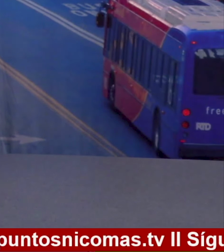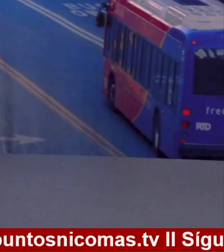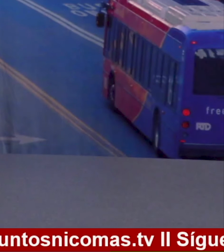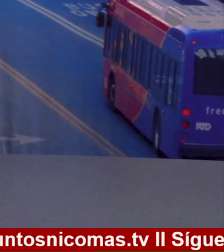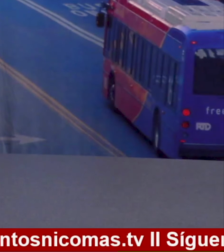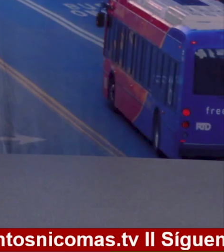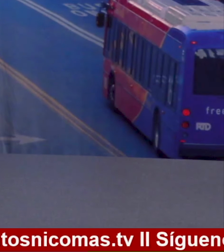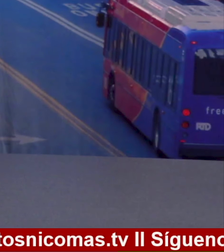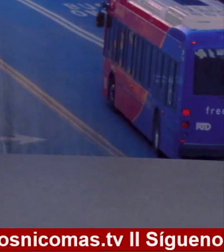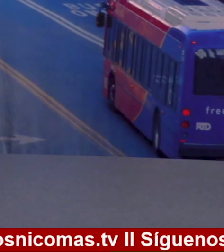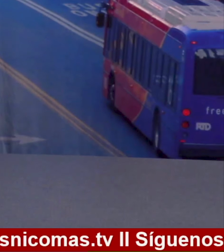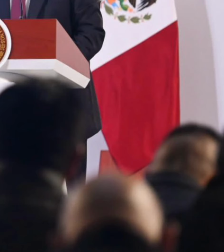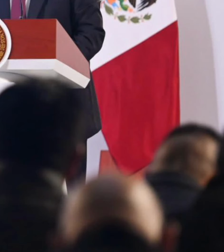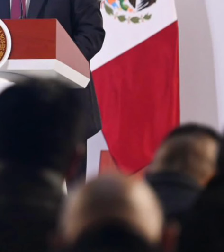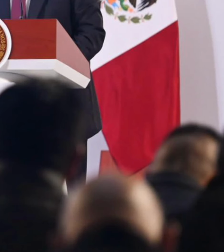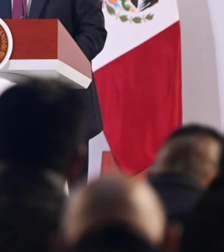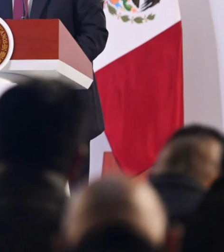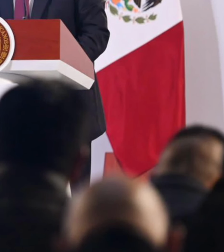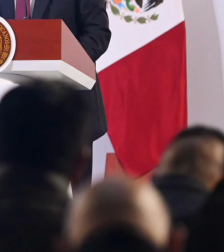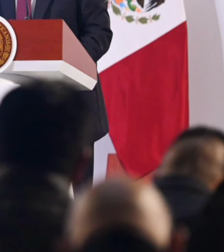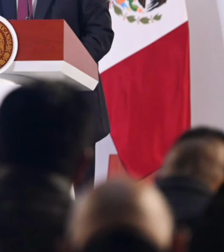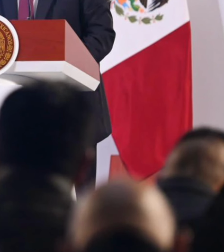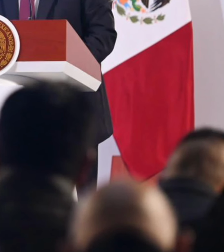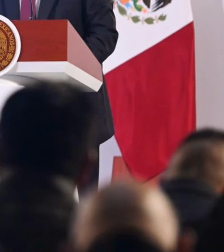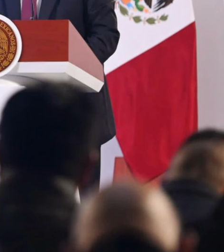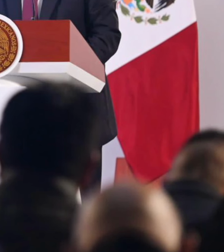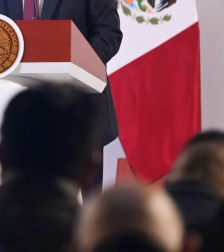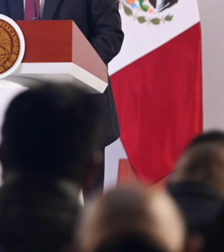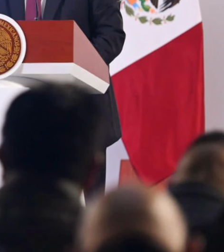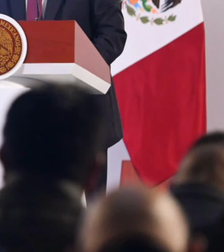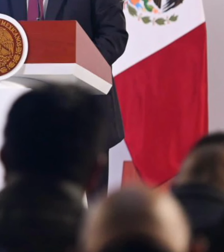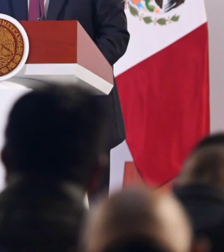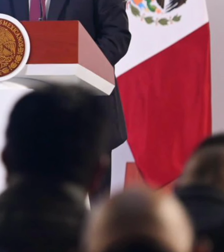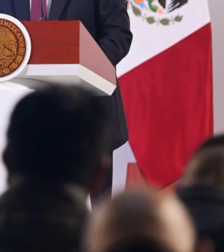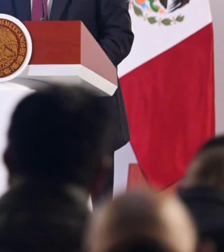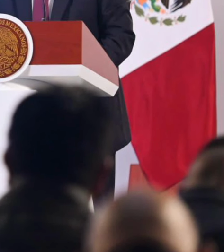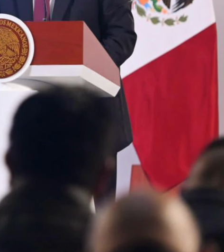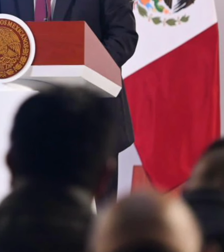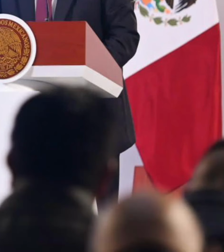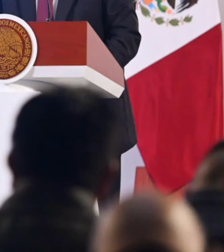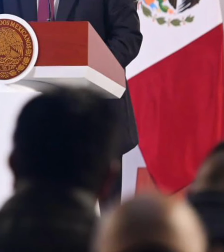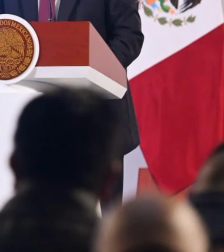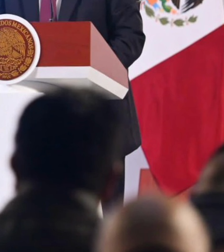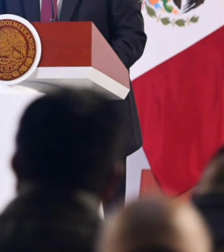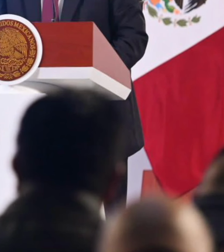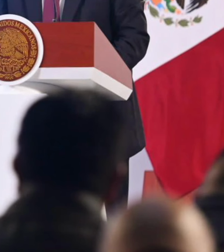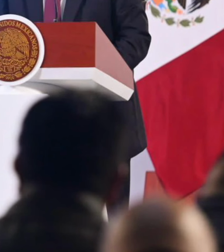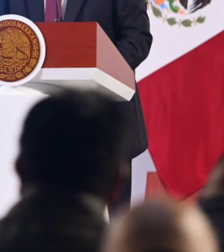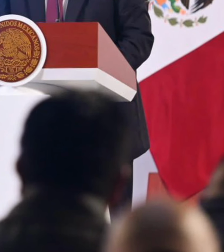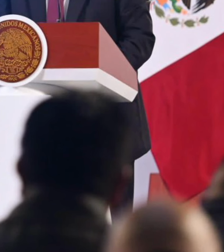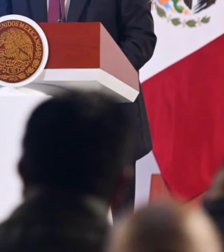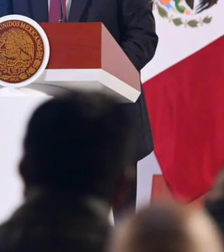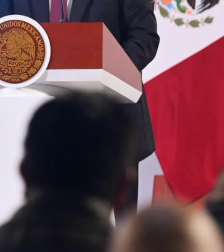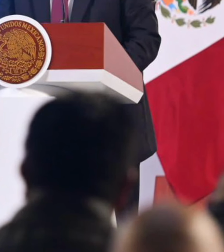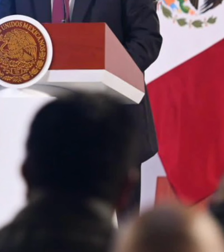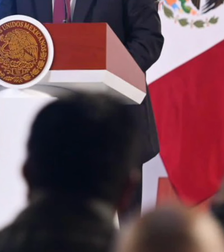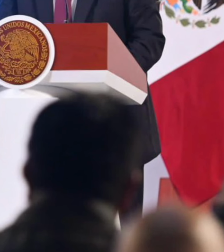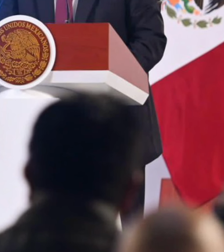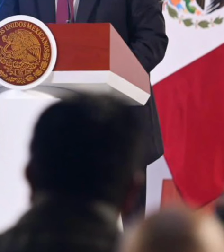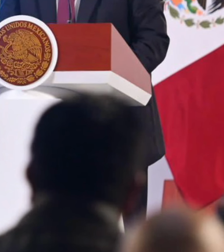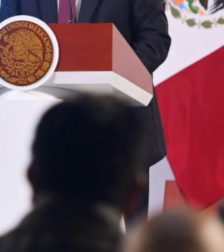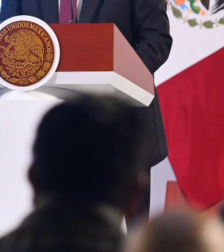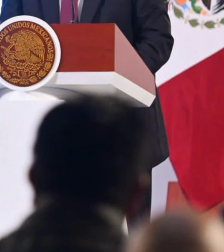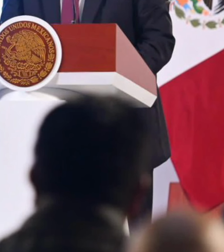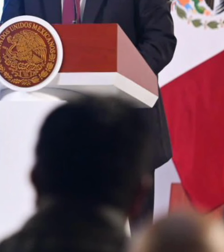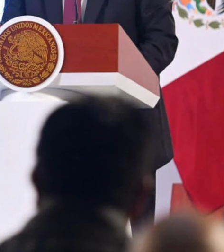atención México Iván Escalante titular de la Profeco aseguró que los precios de la canasta básica se